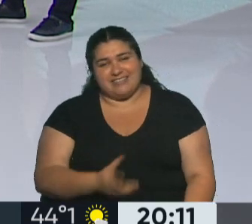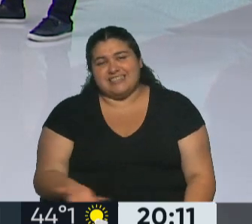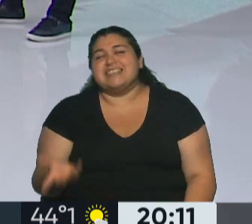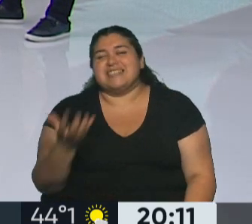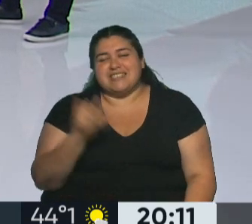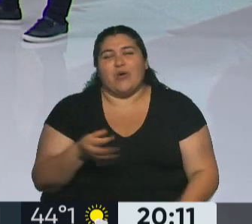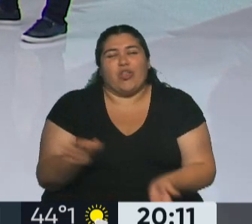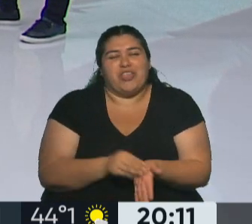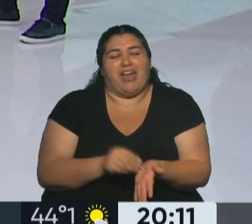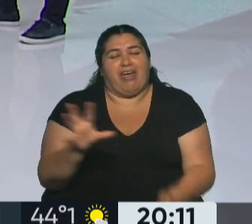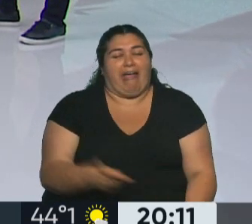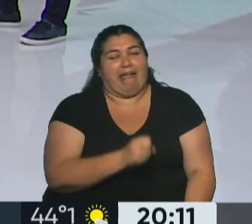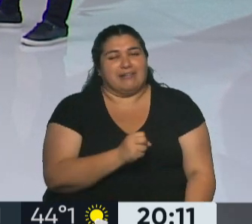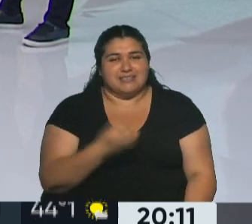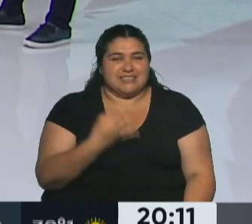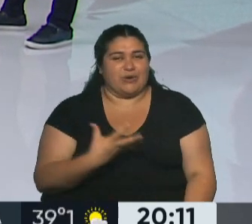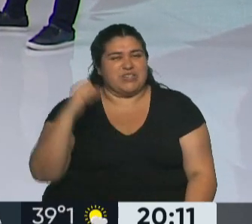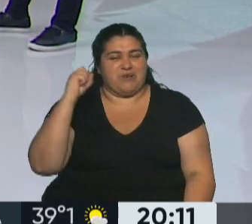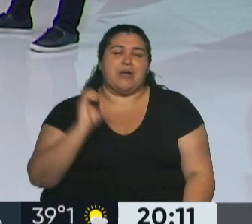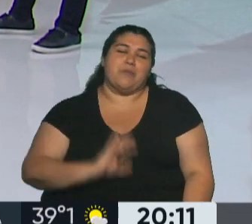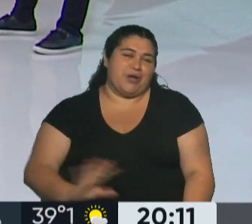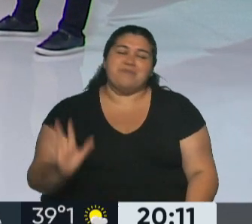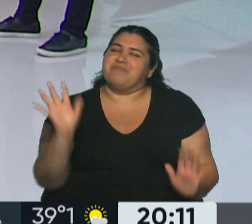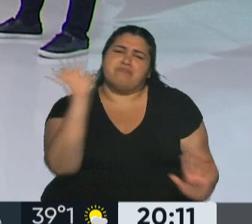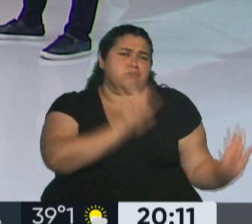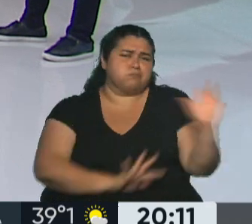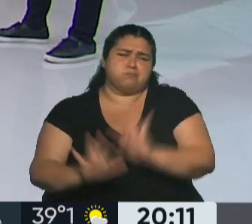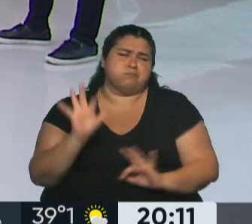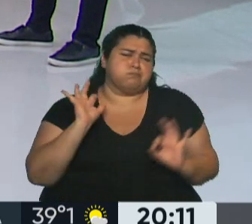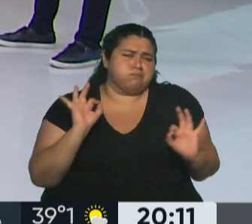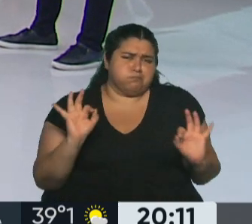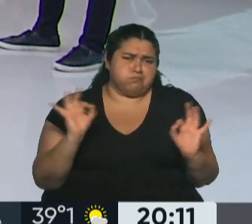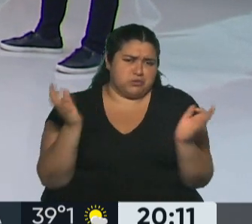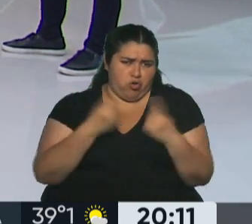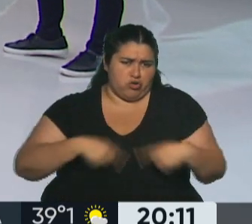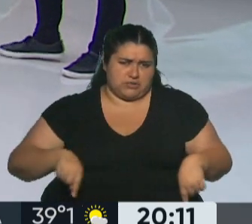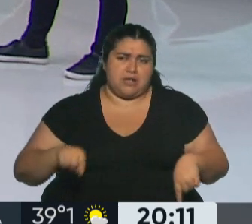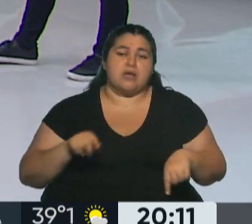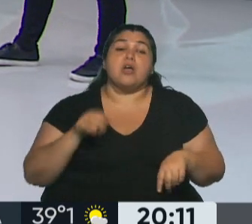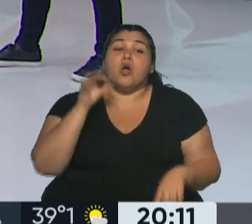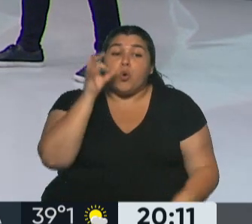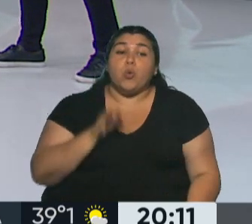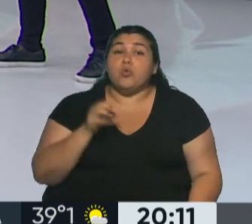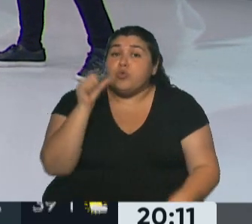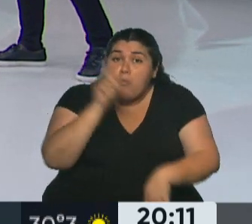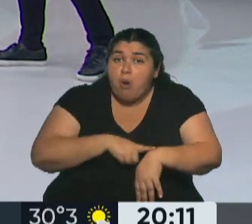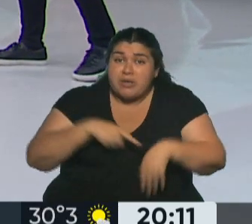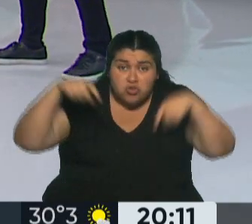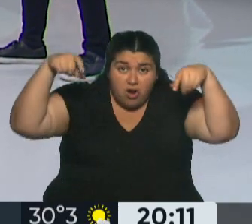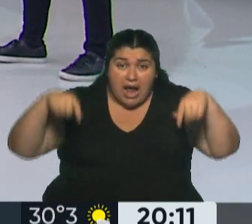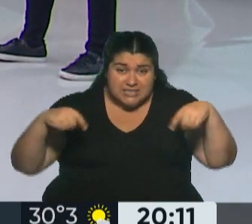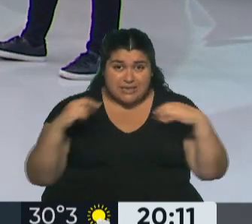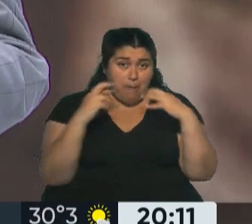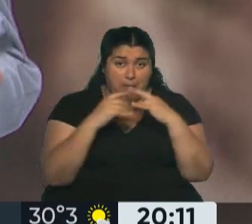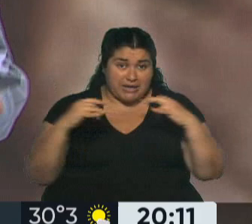de tierra no Pero bueno está todo dado como para que no suceda eso sino que lo puedan es justo en el perímetro del campo de juego as adás